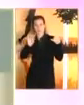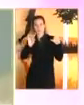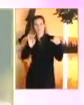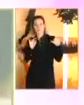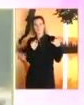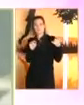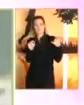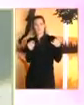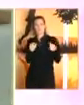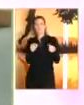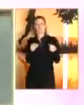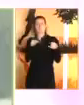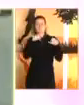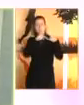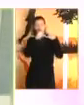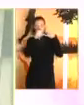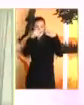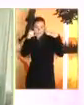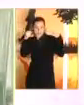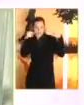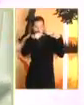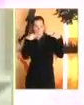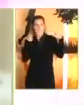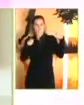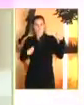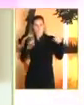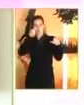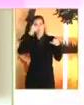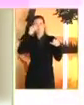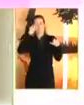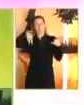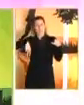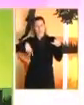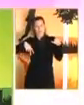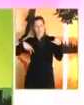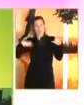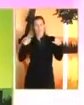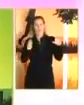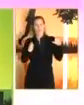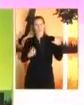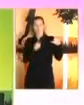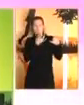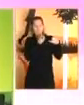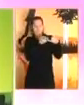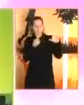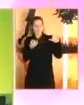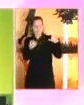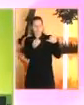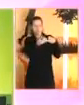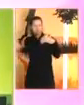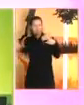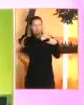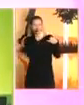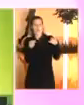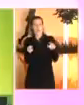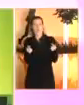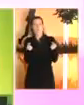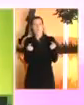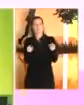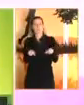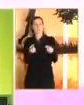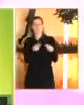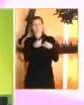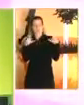Ese es mi ADN. Esa es tu hebra de ADN. Todas las hebras que aparezcan alrededor de burbujas pequeñitas, que son como hilillos, eso